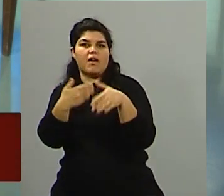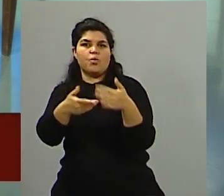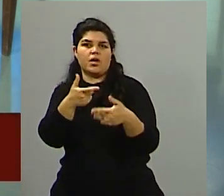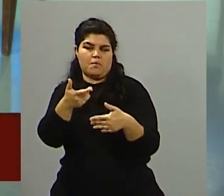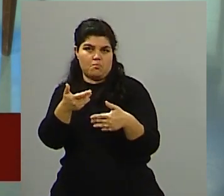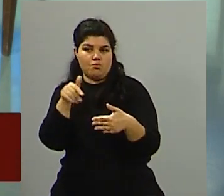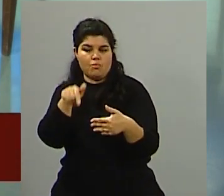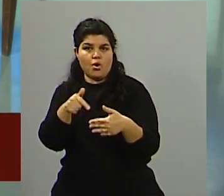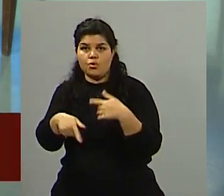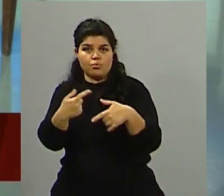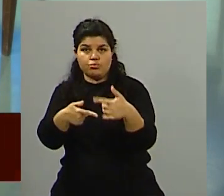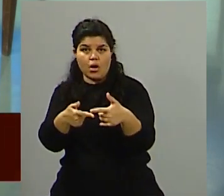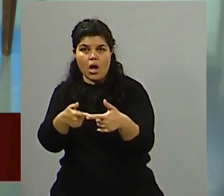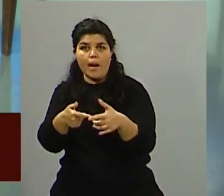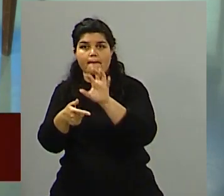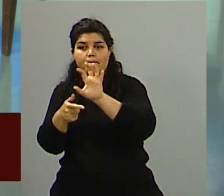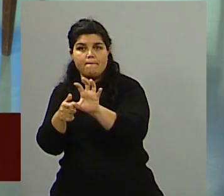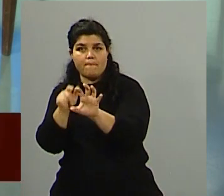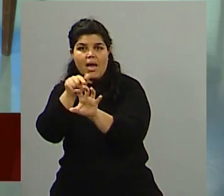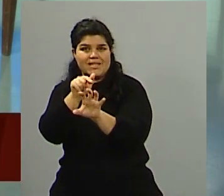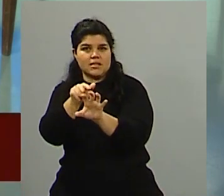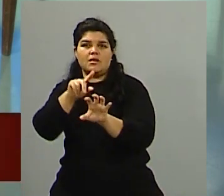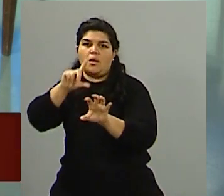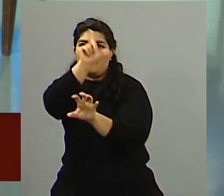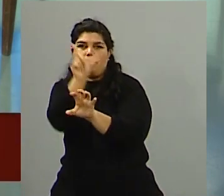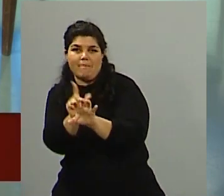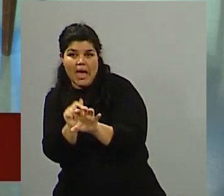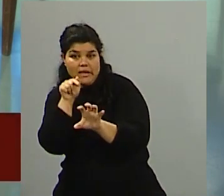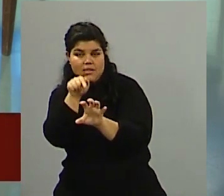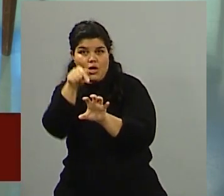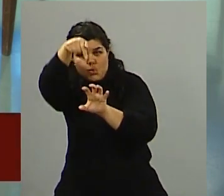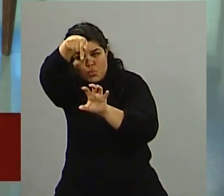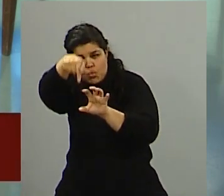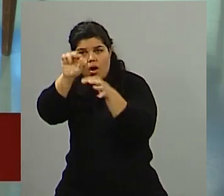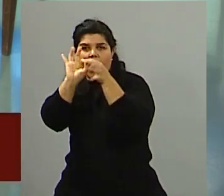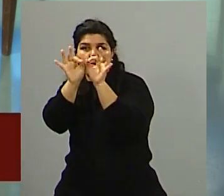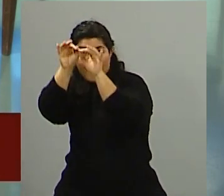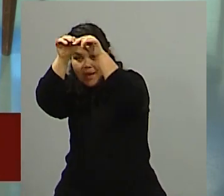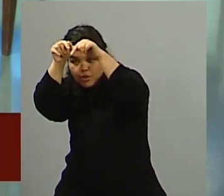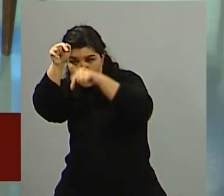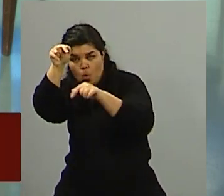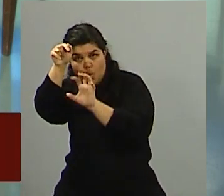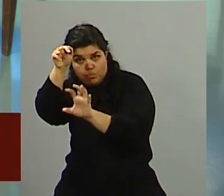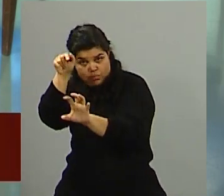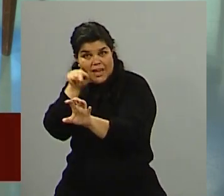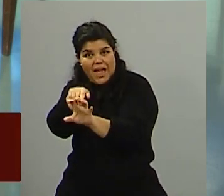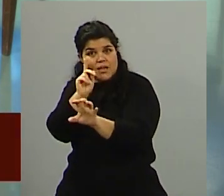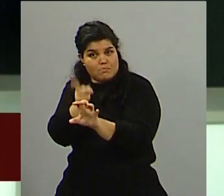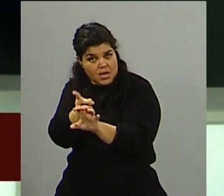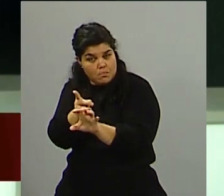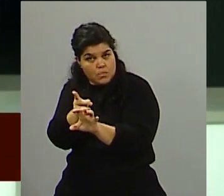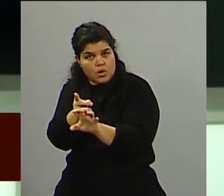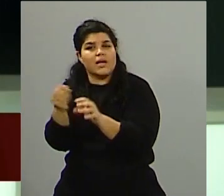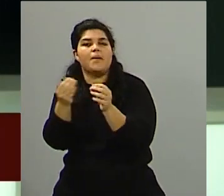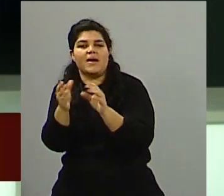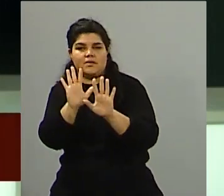país central desde el punto de vista político, ¿sí? Sobre todo en la parte sur europea. Siempre hay que mirar, Europa es